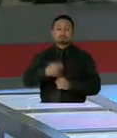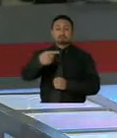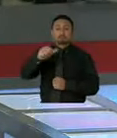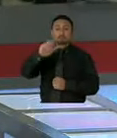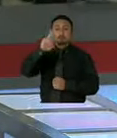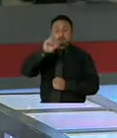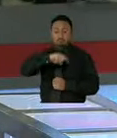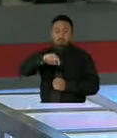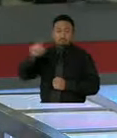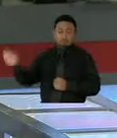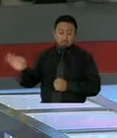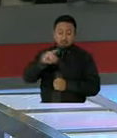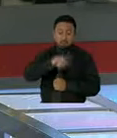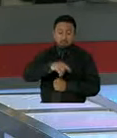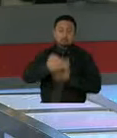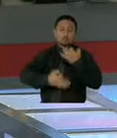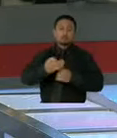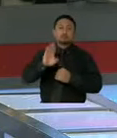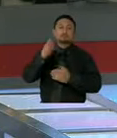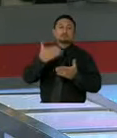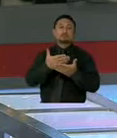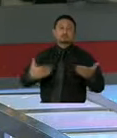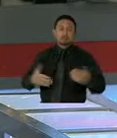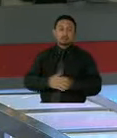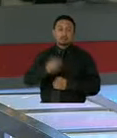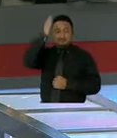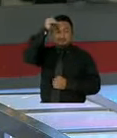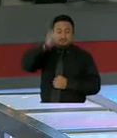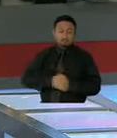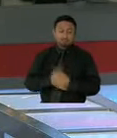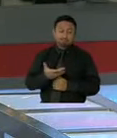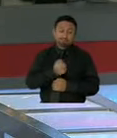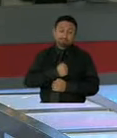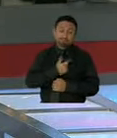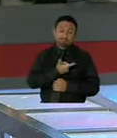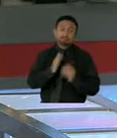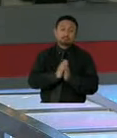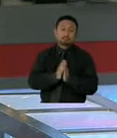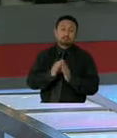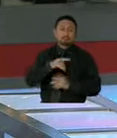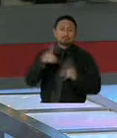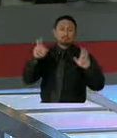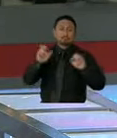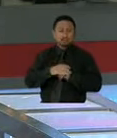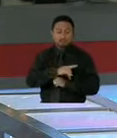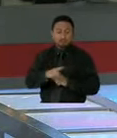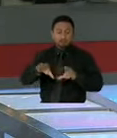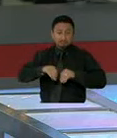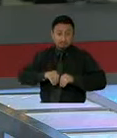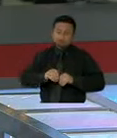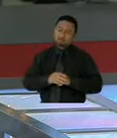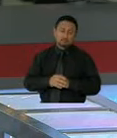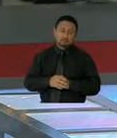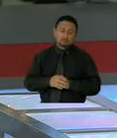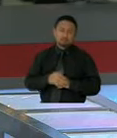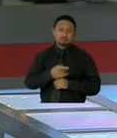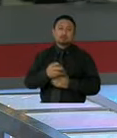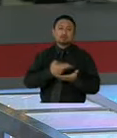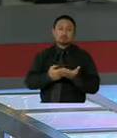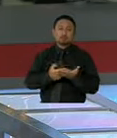sobre su actuación en el juicio contra el vicepresidente Jorge Glass. A pesar de la insistencia en el tema, el pedido no fue analizado, pues la